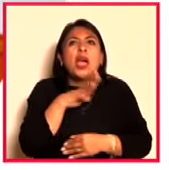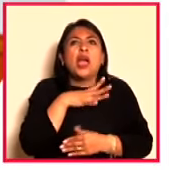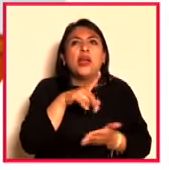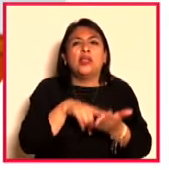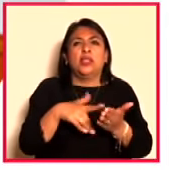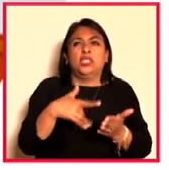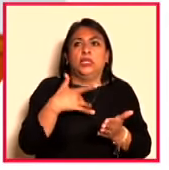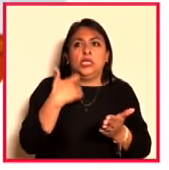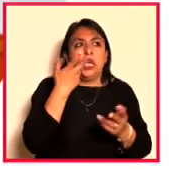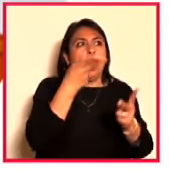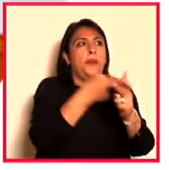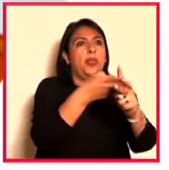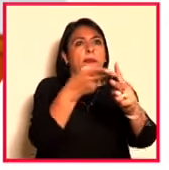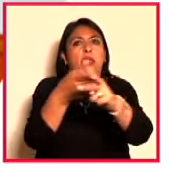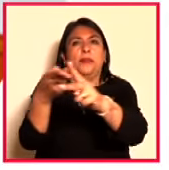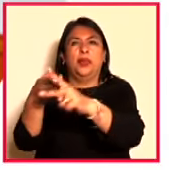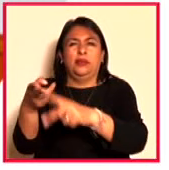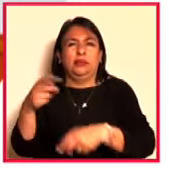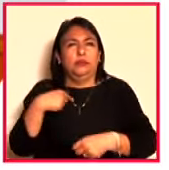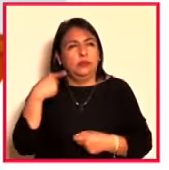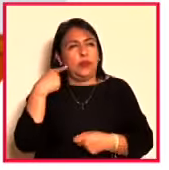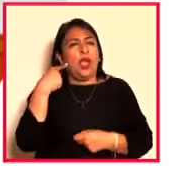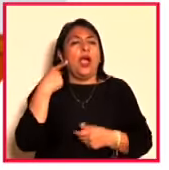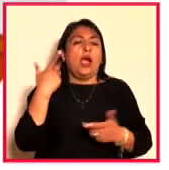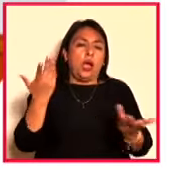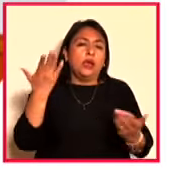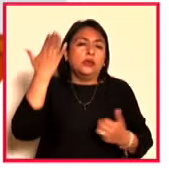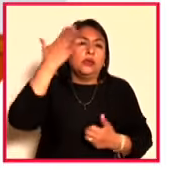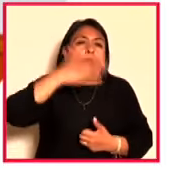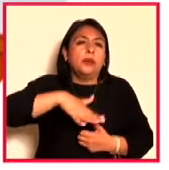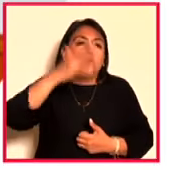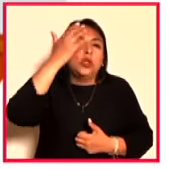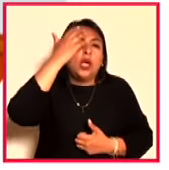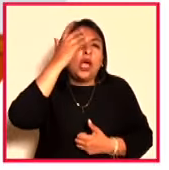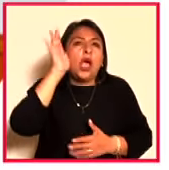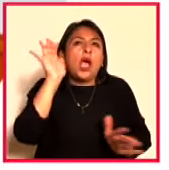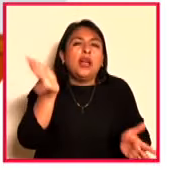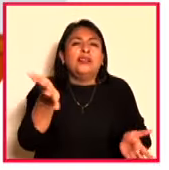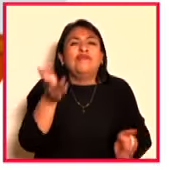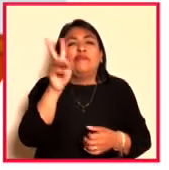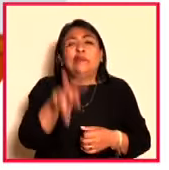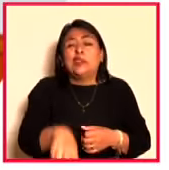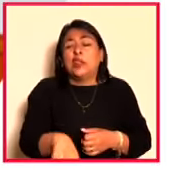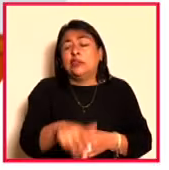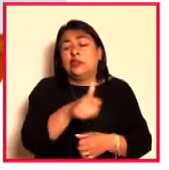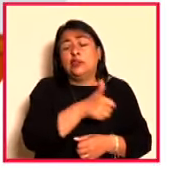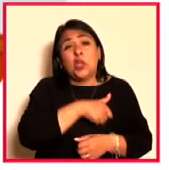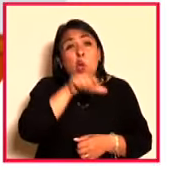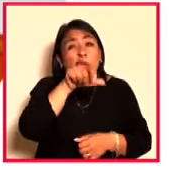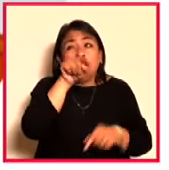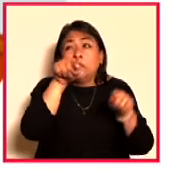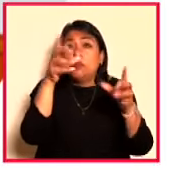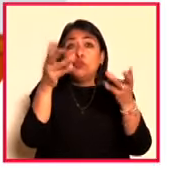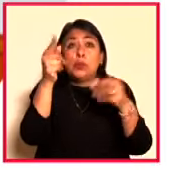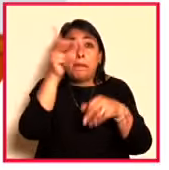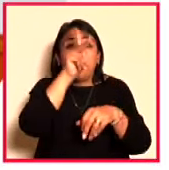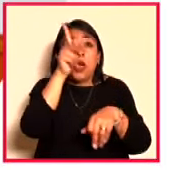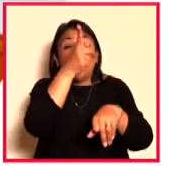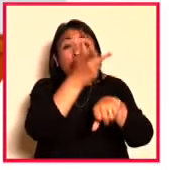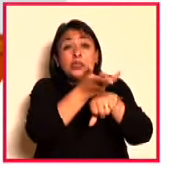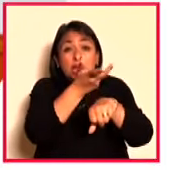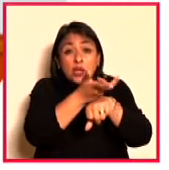asesinos. Eso nos suena a todos porque es un fenómeno que por desgracia está pasando mucho, sobre todo en Estados Unidos, y ya ha pasado